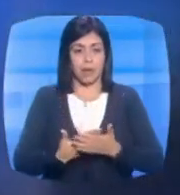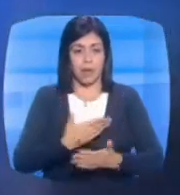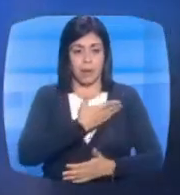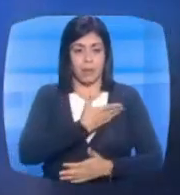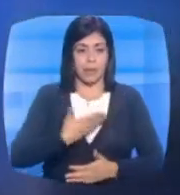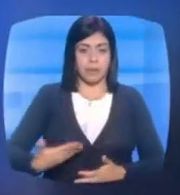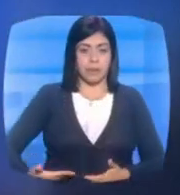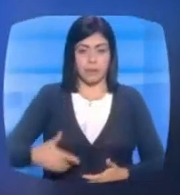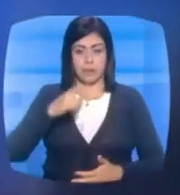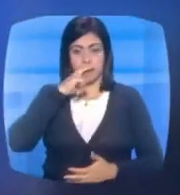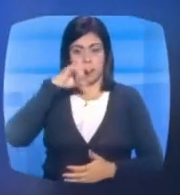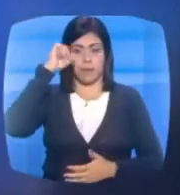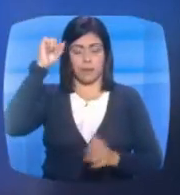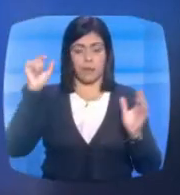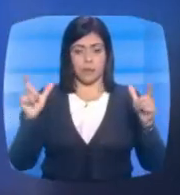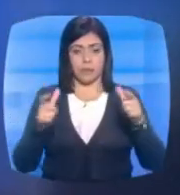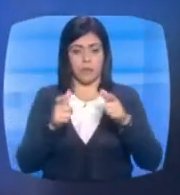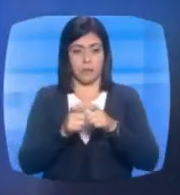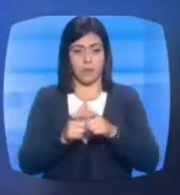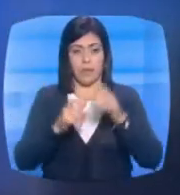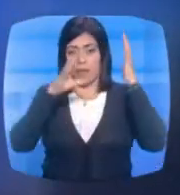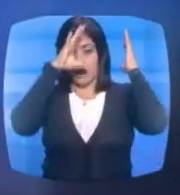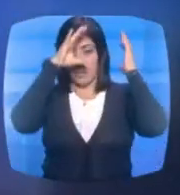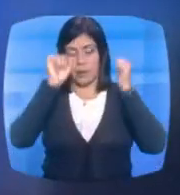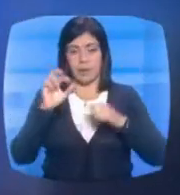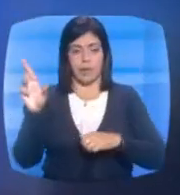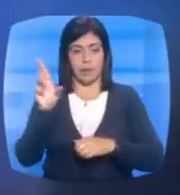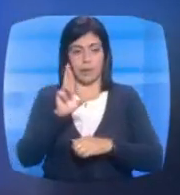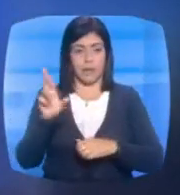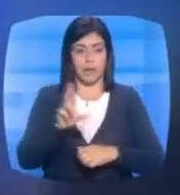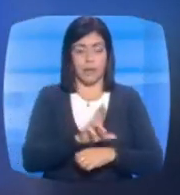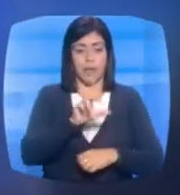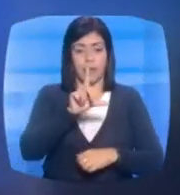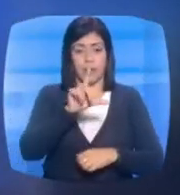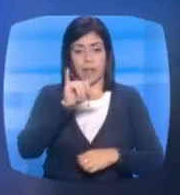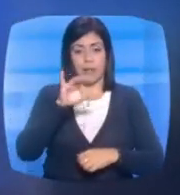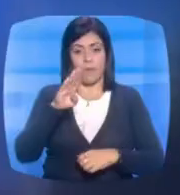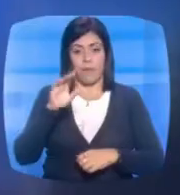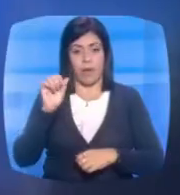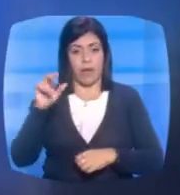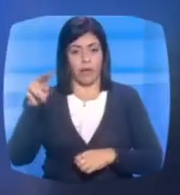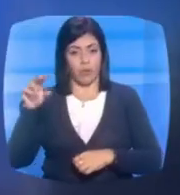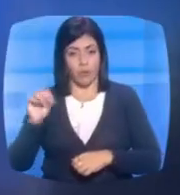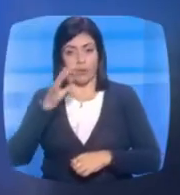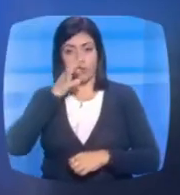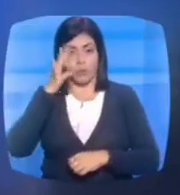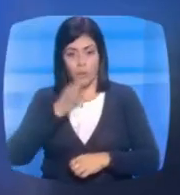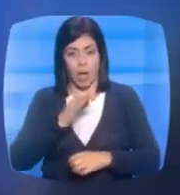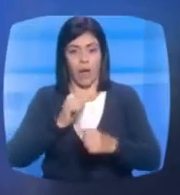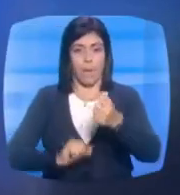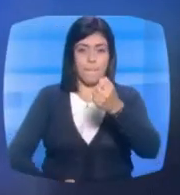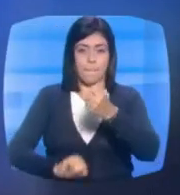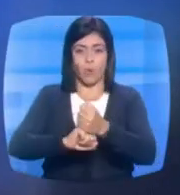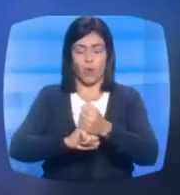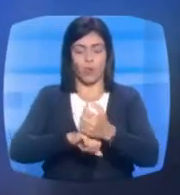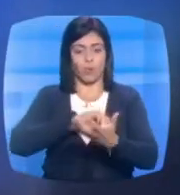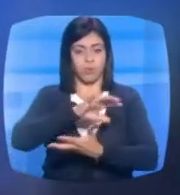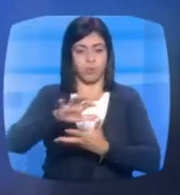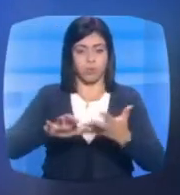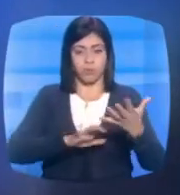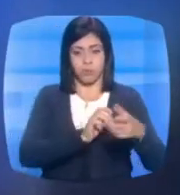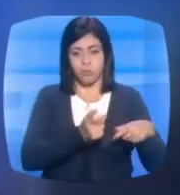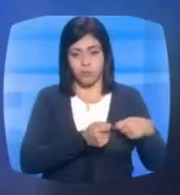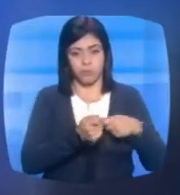y el presidente Nicolás Maduro se reunió con el embajador de la República libanesa en Venezuela para ratificar su apoyo tras los ataques